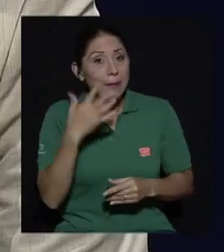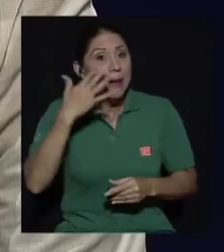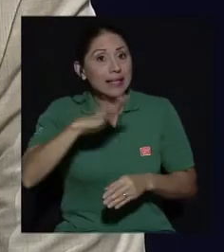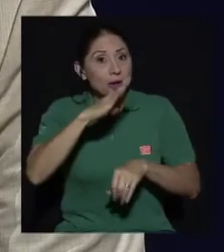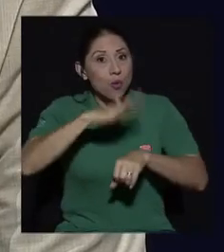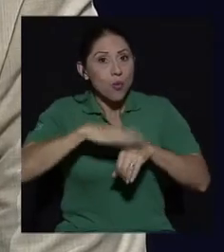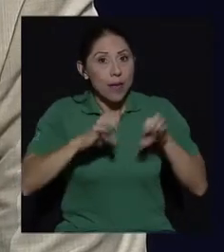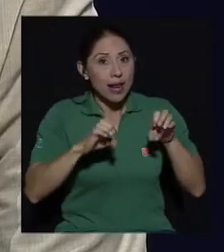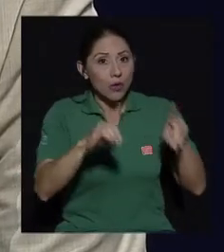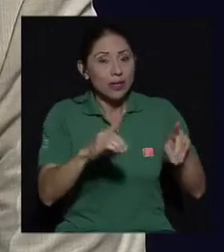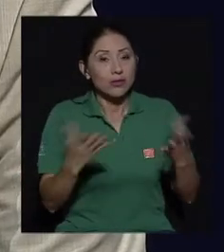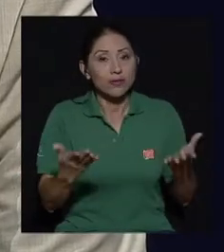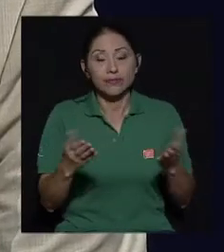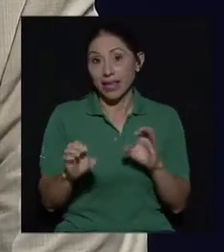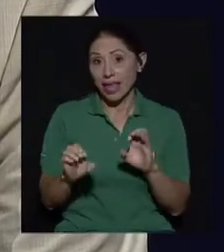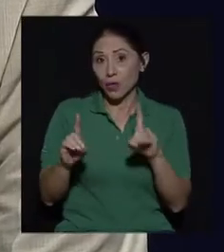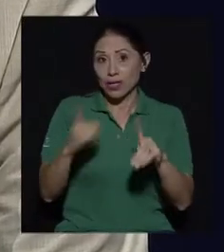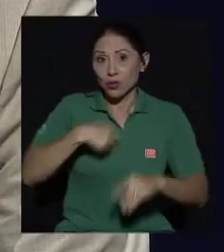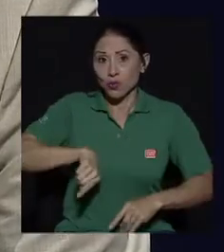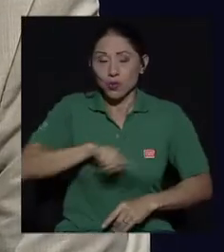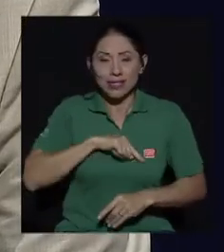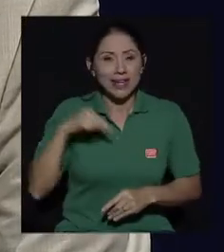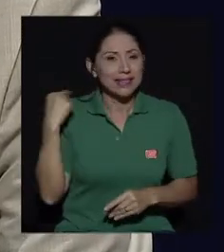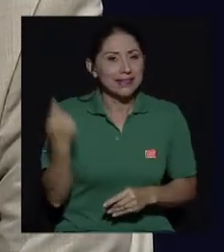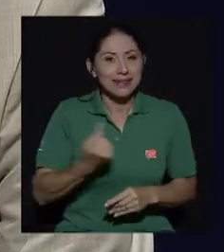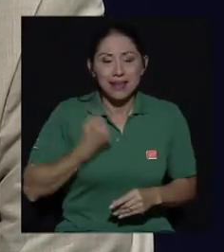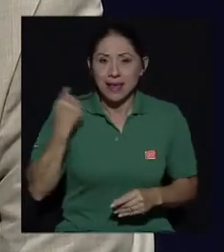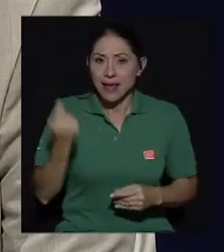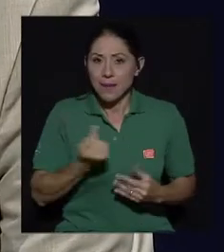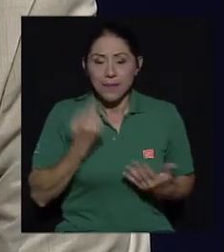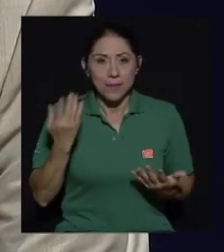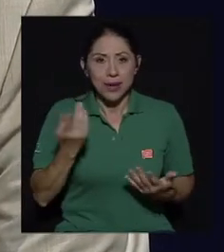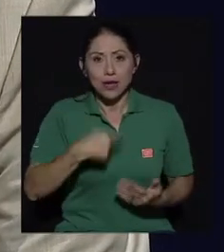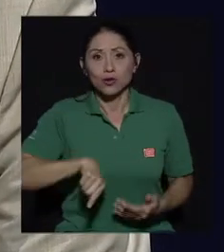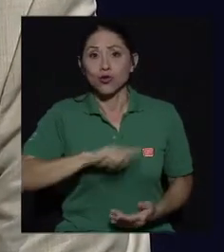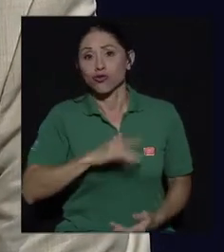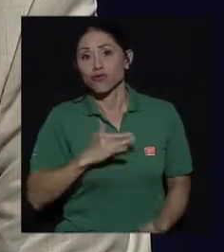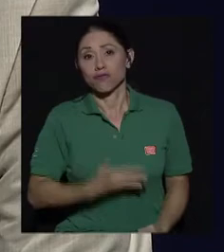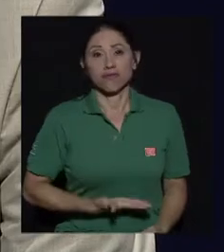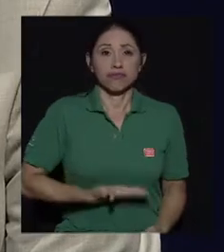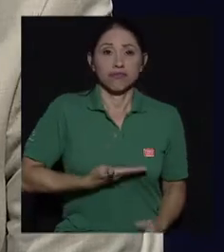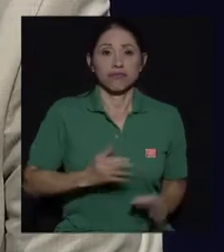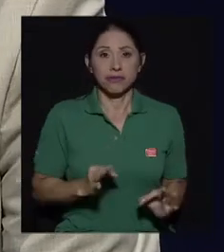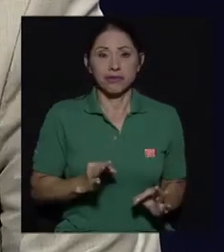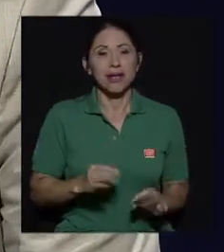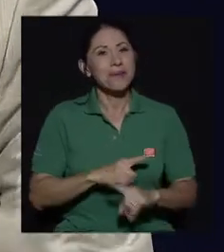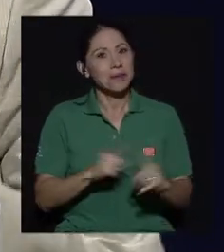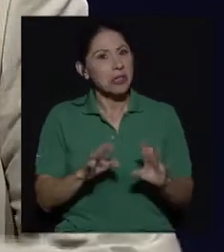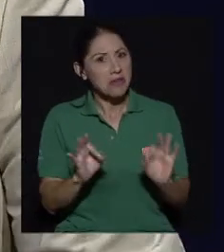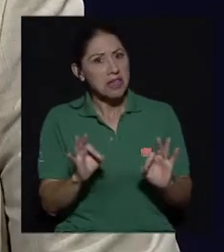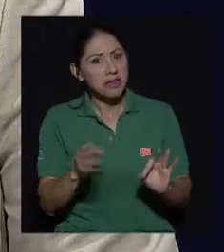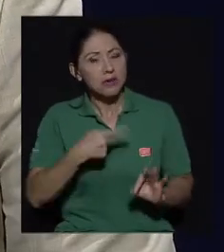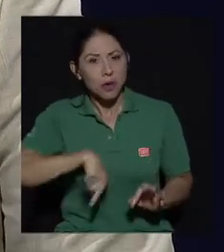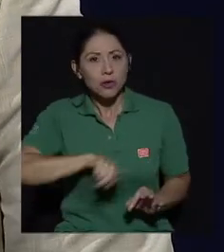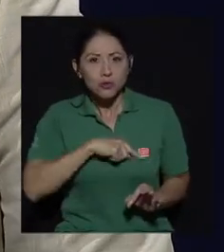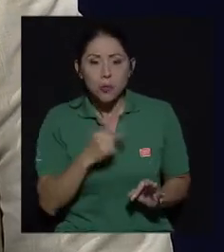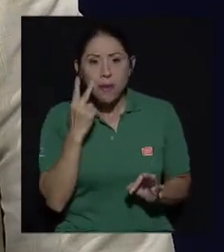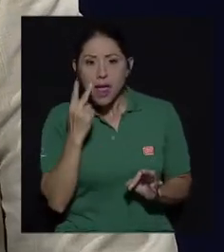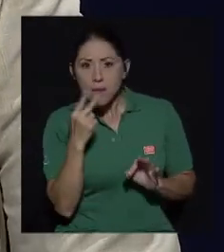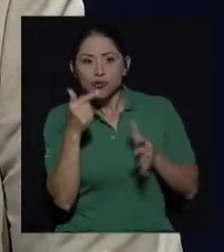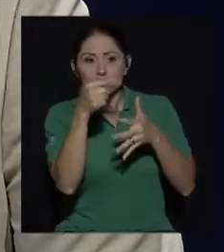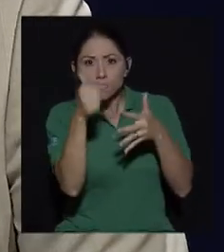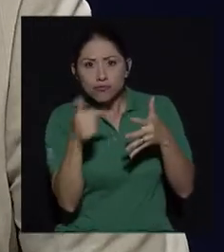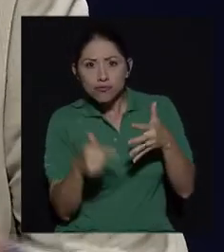bueno en la educación nuestra que siempre ha sido algo sobre lo cuales nosotros hemos sacado pecho que está bien cuando uno ve ver los